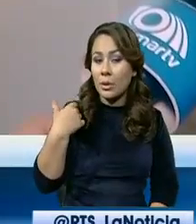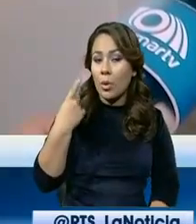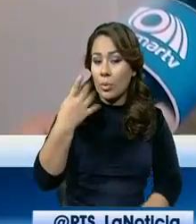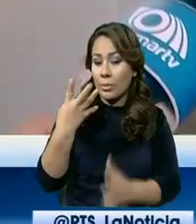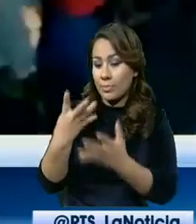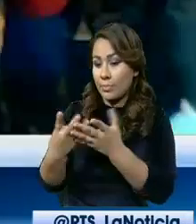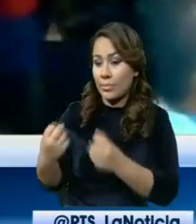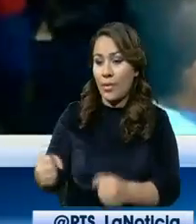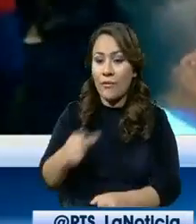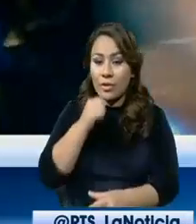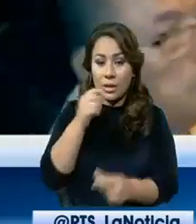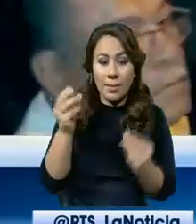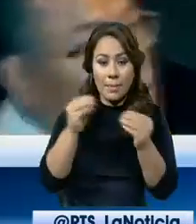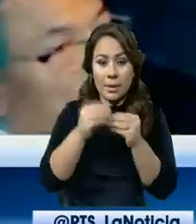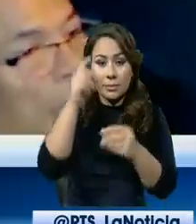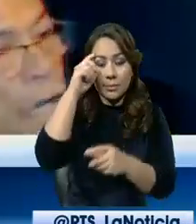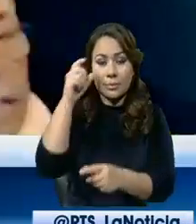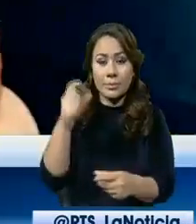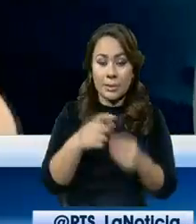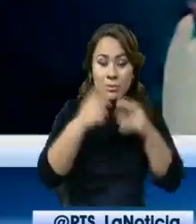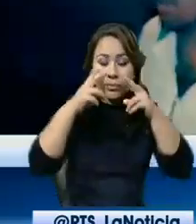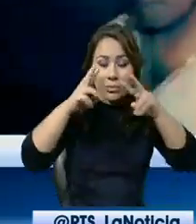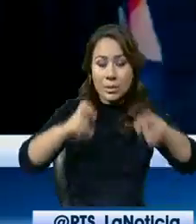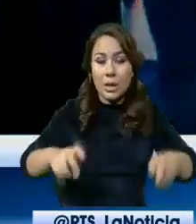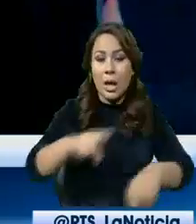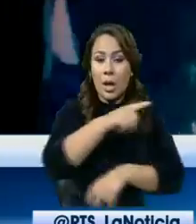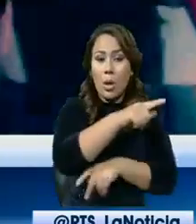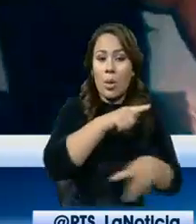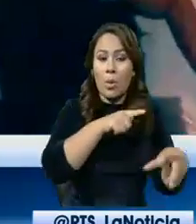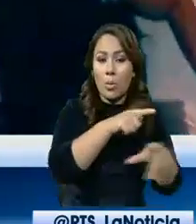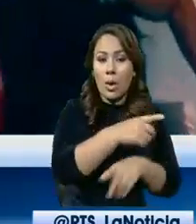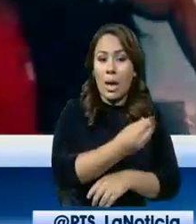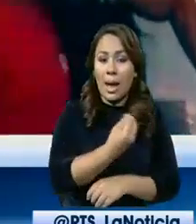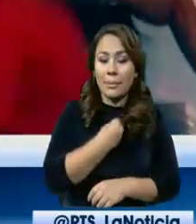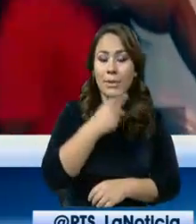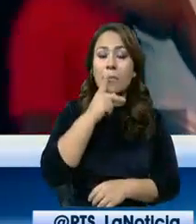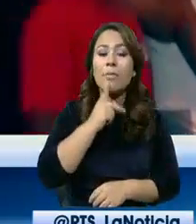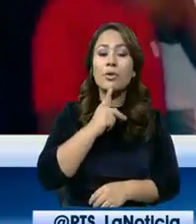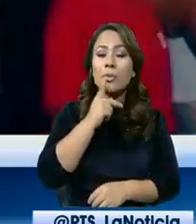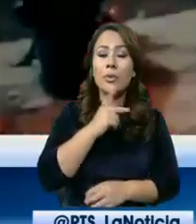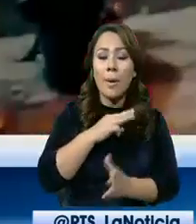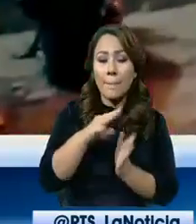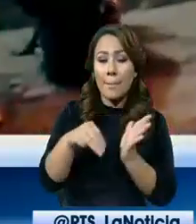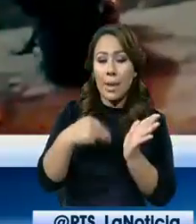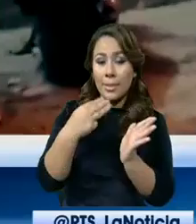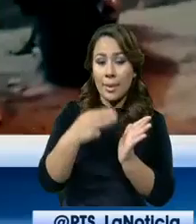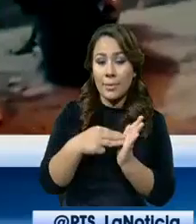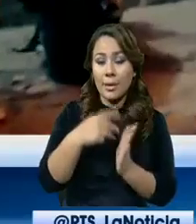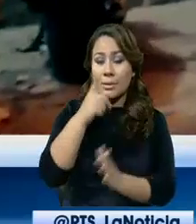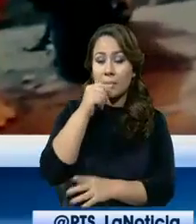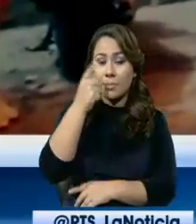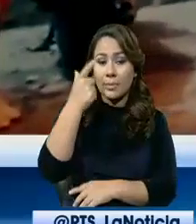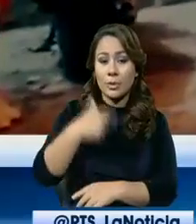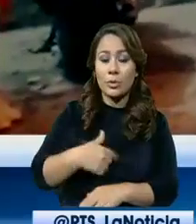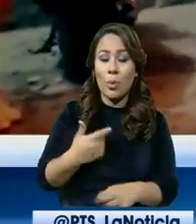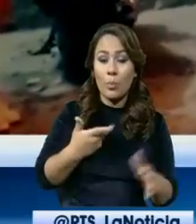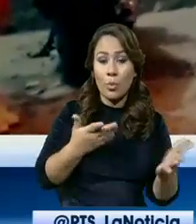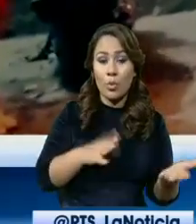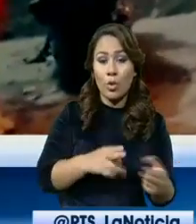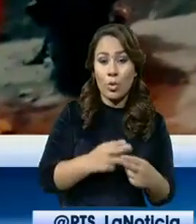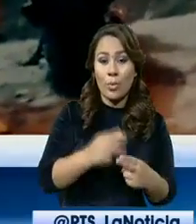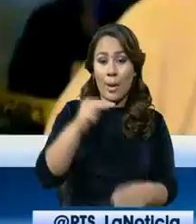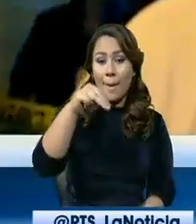a fiscalización. El hecho de sangre ocurrió en la parroquia San Pablo de Puerto Viejo, en la provincia de Manabí. El fallecido fue identificado como